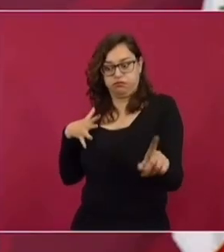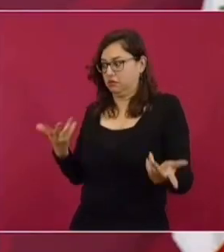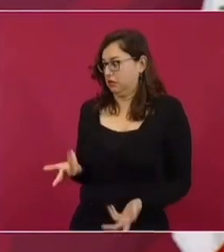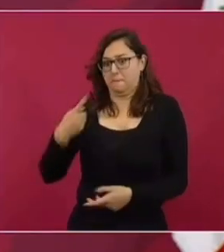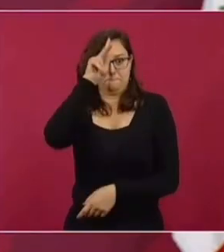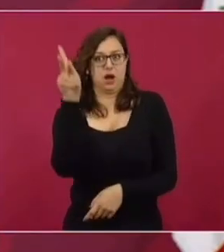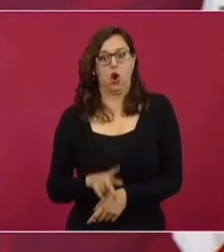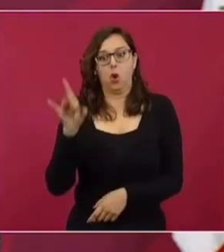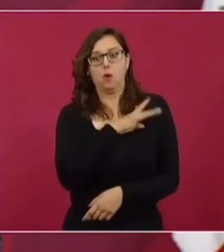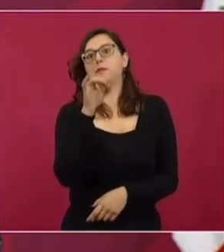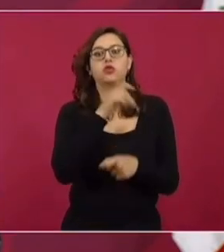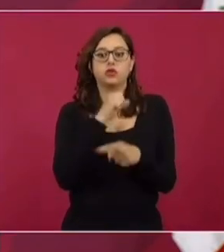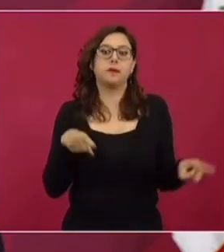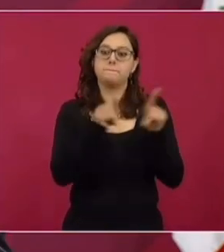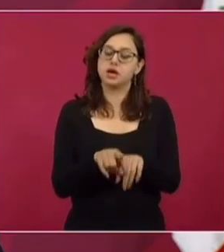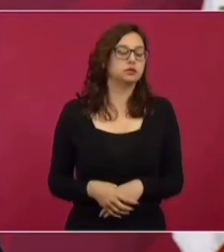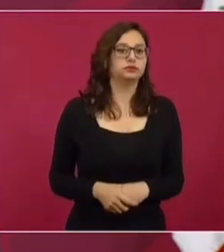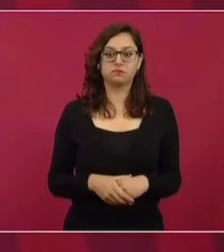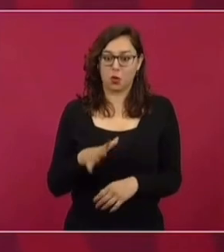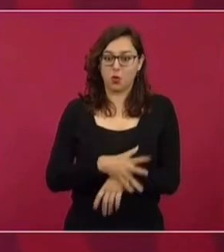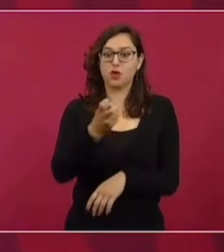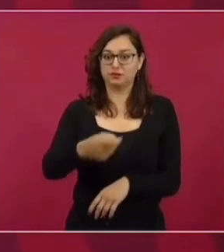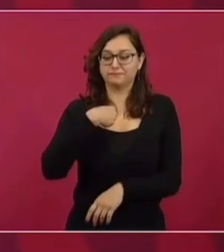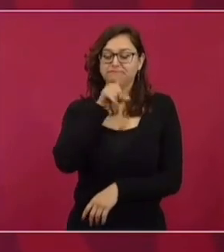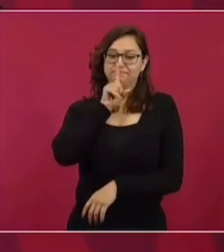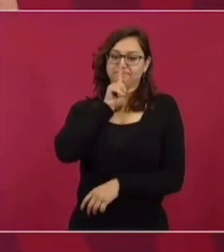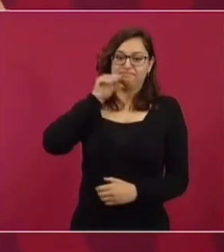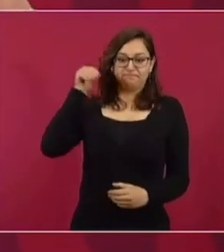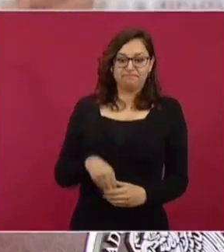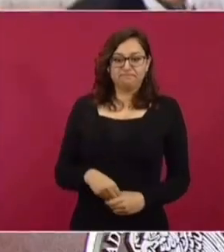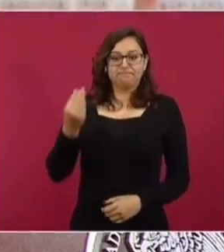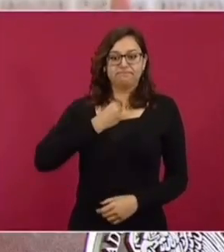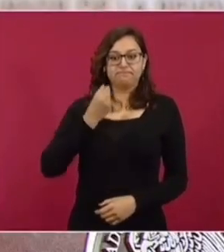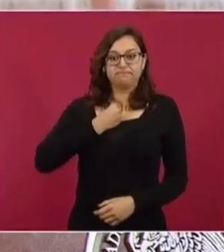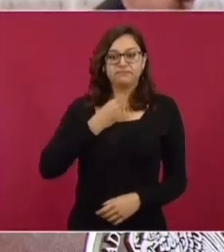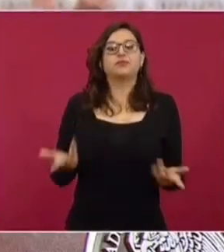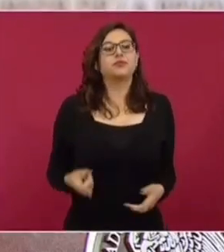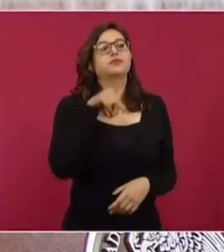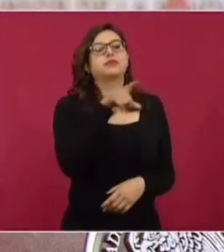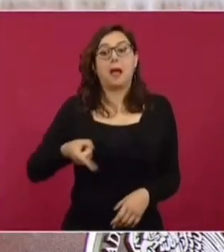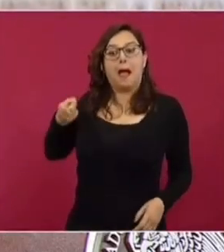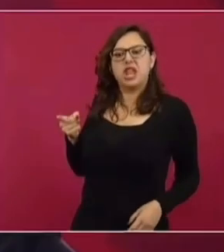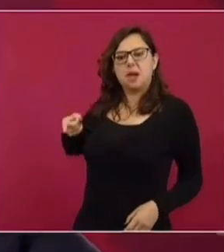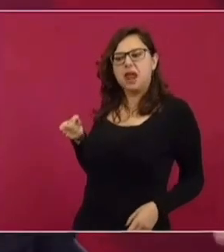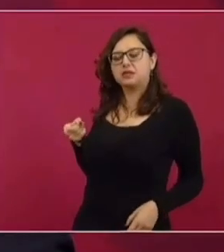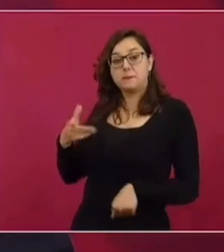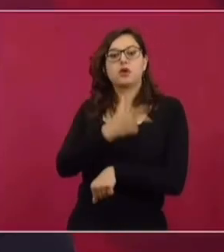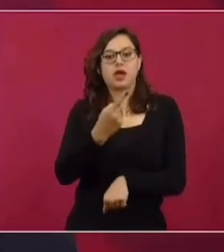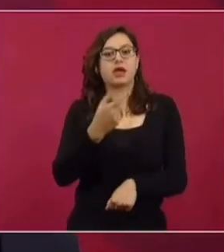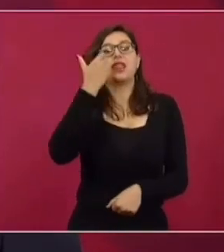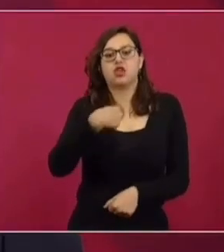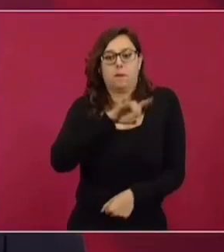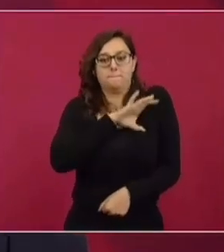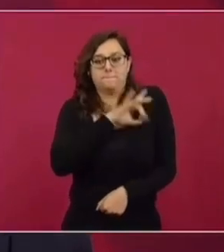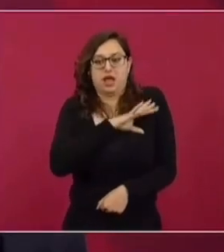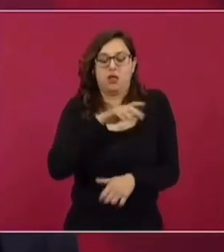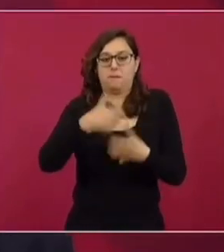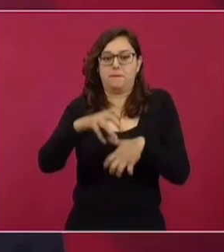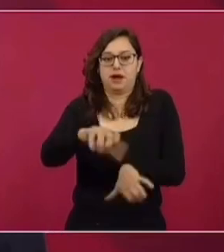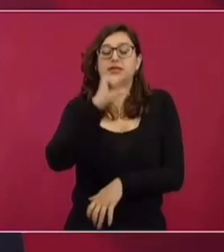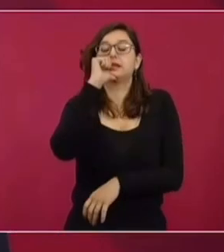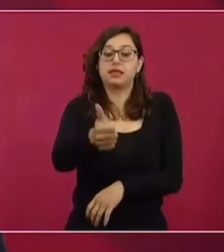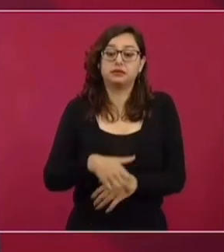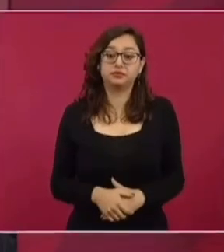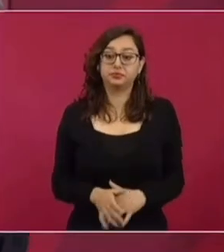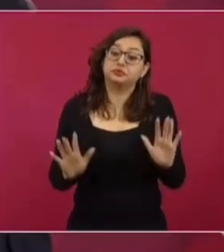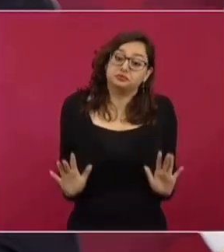conmigo? No, aguantar. ¿Y por qué hacían las amenazas? Bueno, pues para que no participáramos. Entonces,